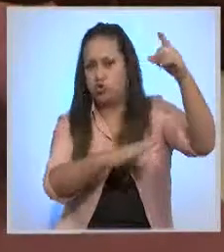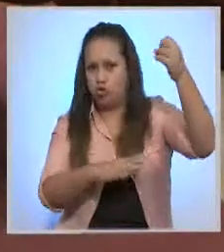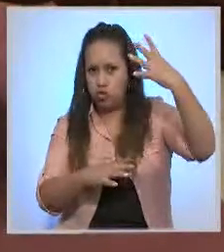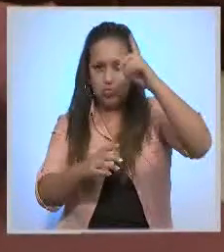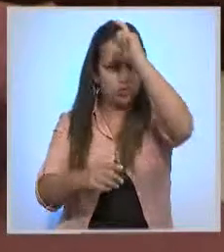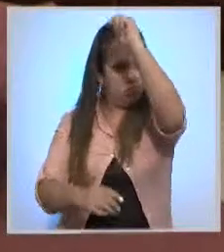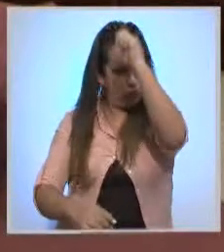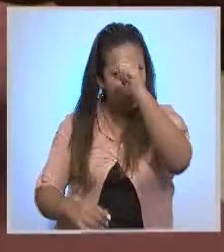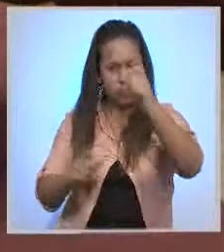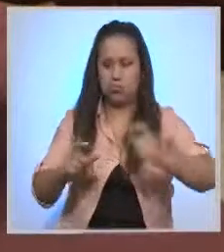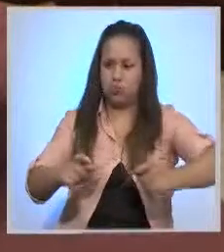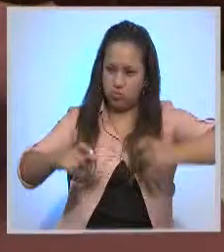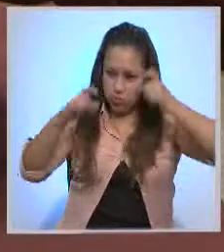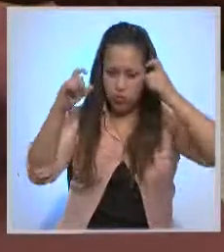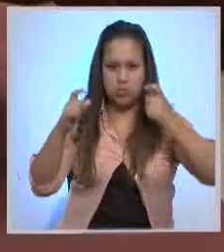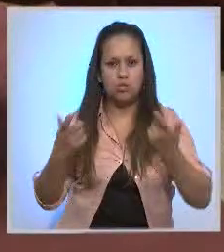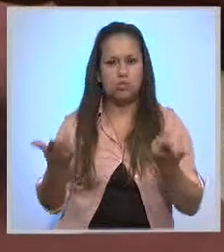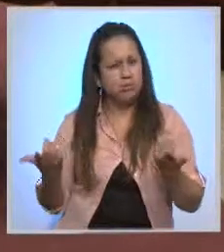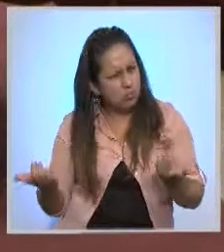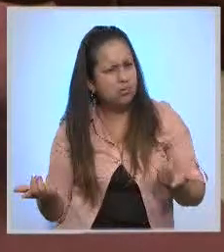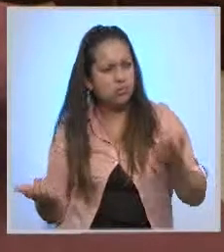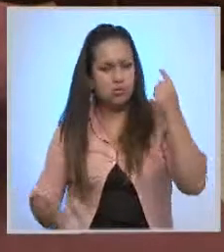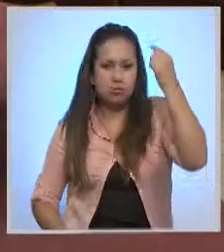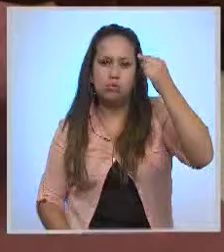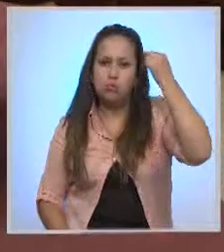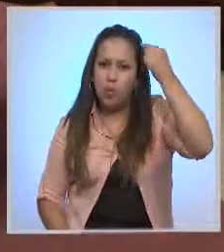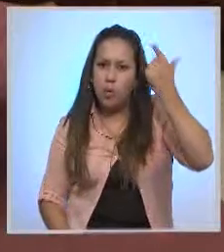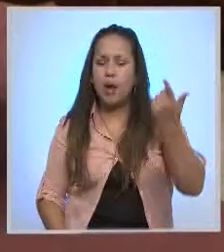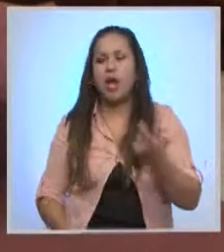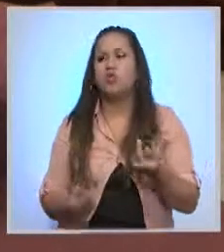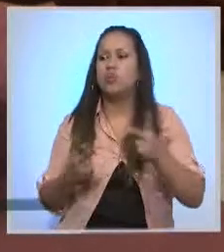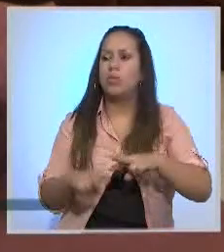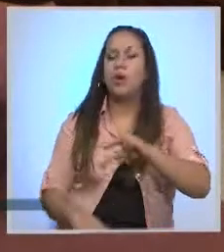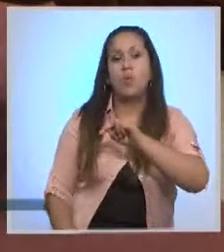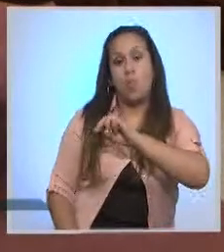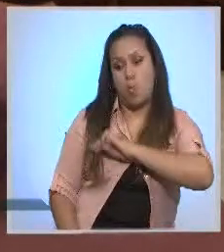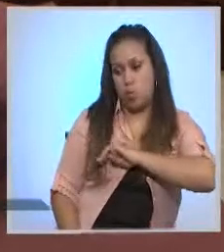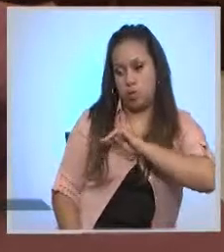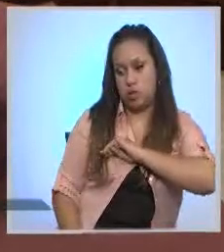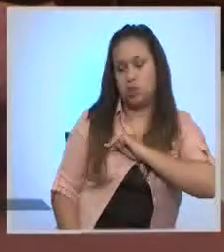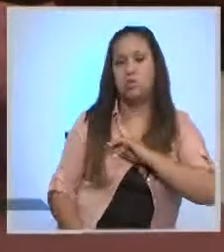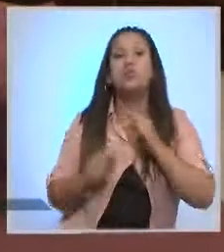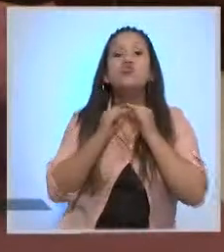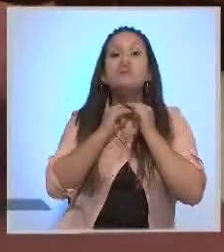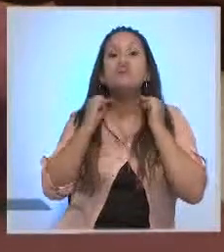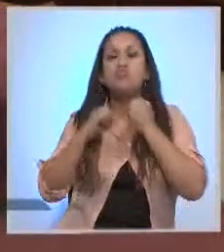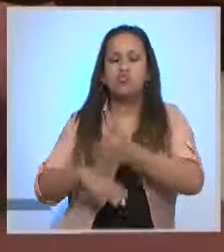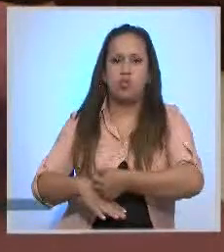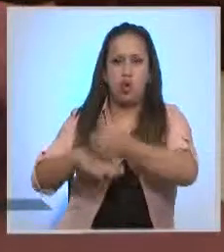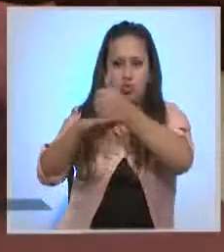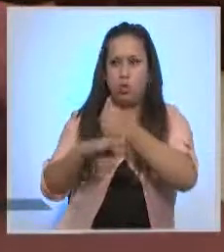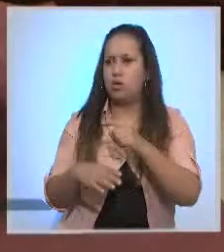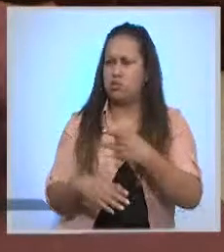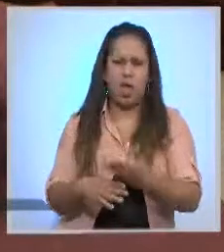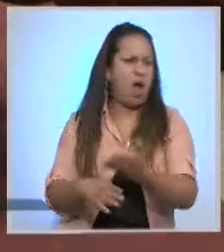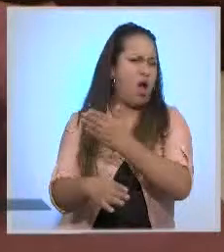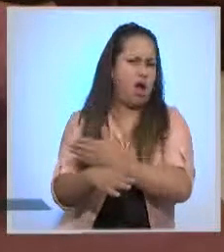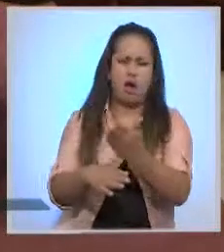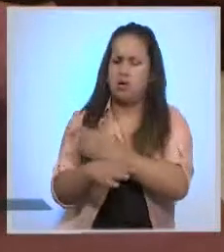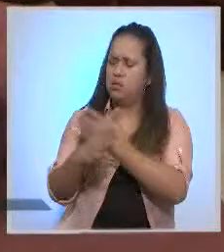sobre todo aunque piense que tanto el gobierno nacional el gobierno metropolitano y la conferencia episcopal hemos trabajado para que todas nuestras instituciones